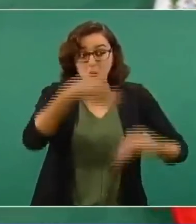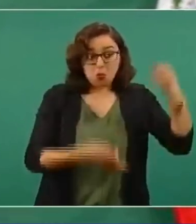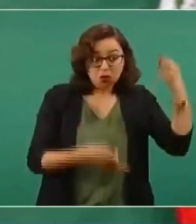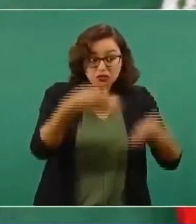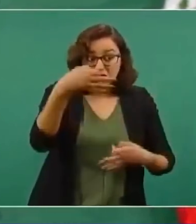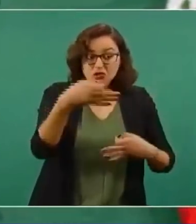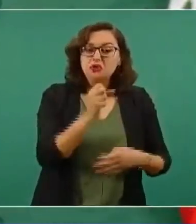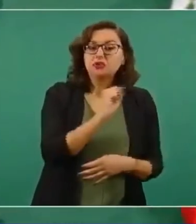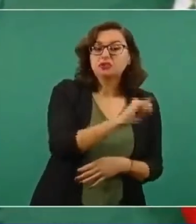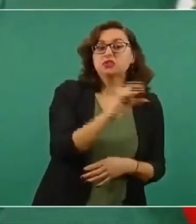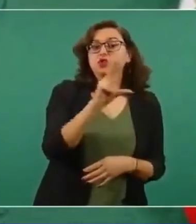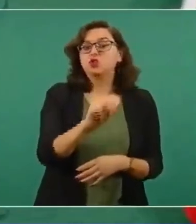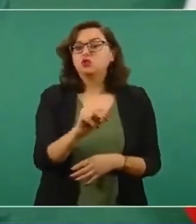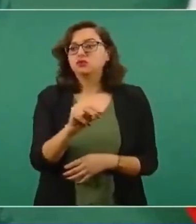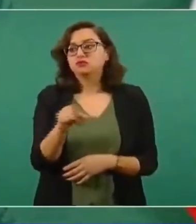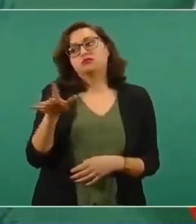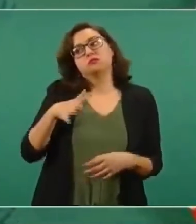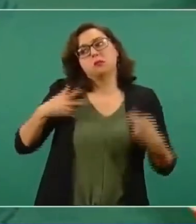porque